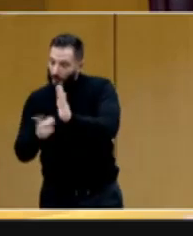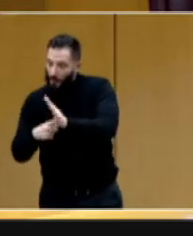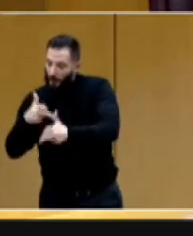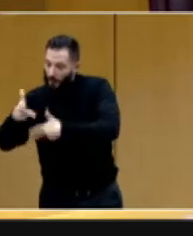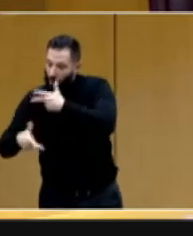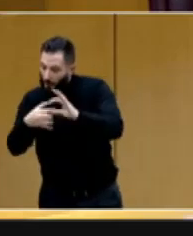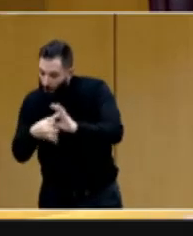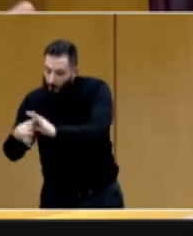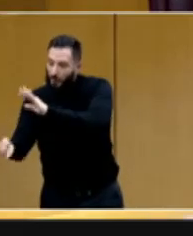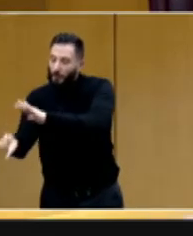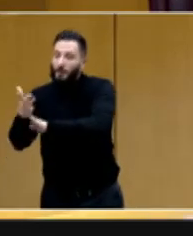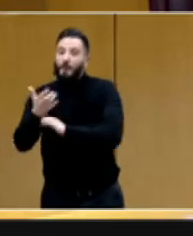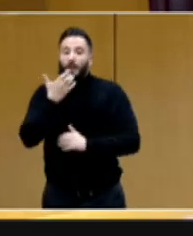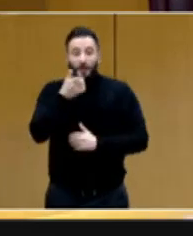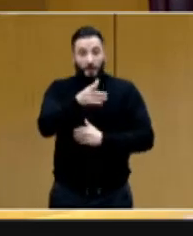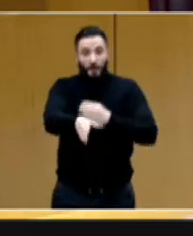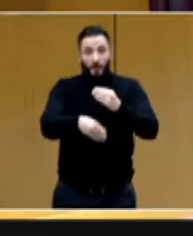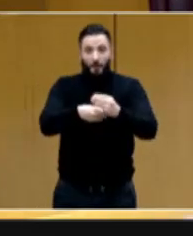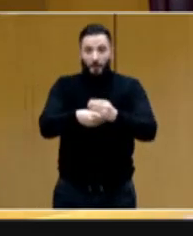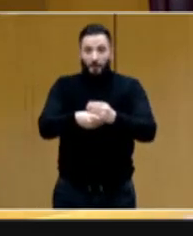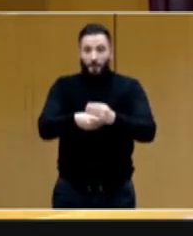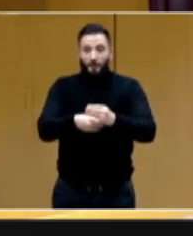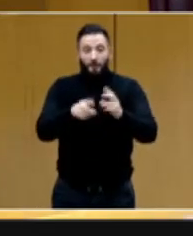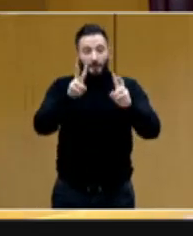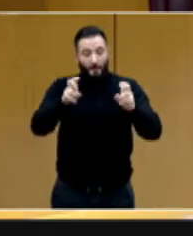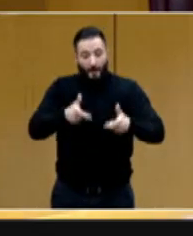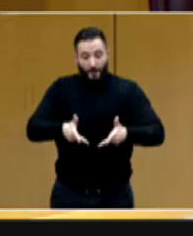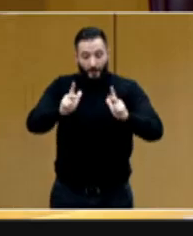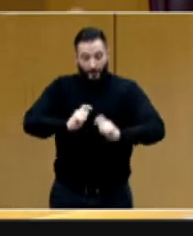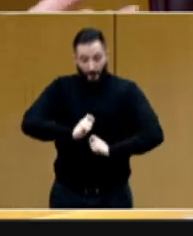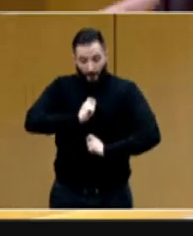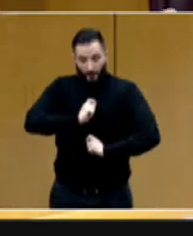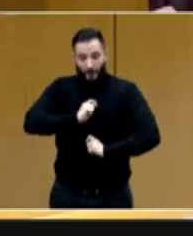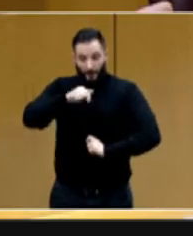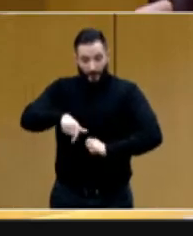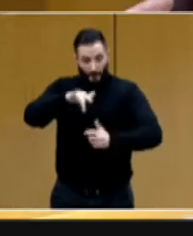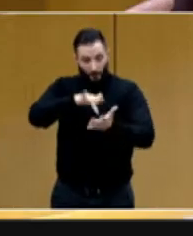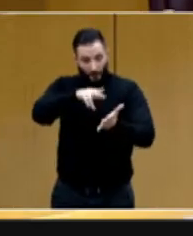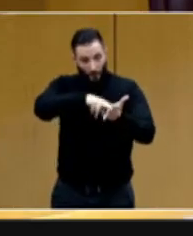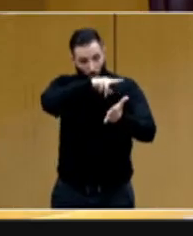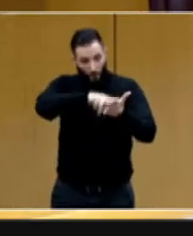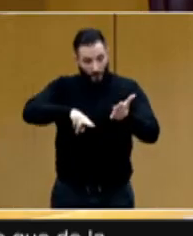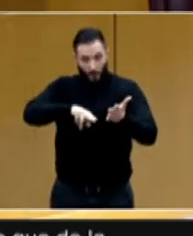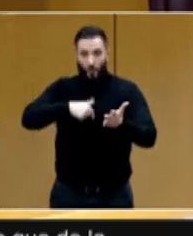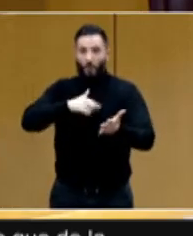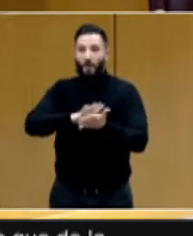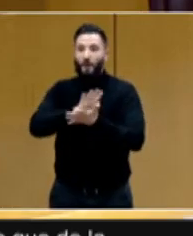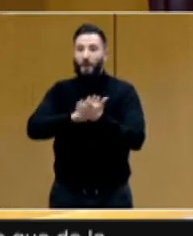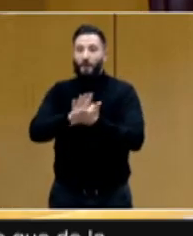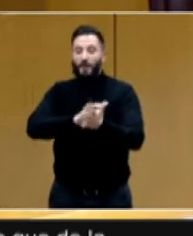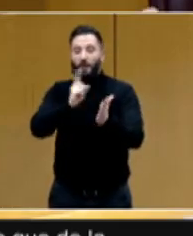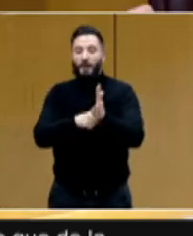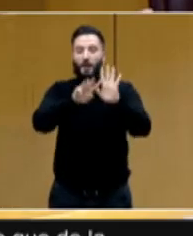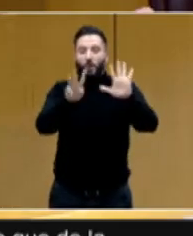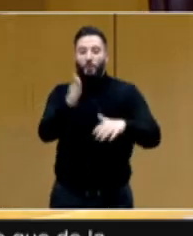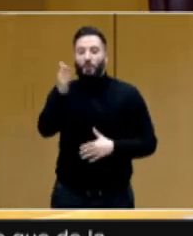si a esto le sumamos el tema de la libertad civil estamos en plena convención estamos en no voy a decir plena ley 8/2021 pero casi